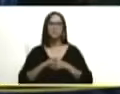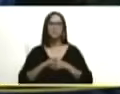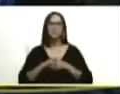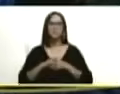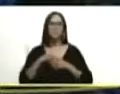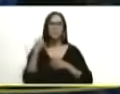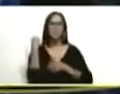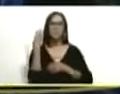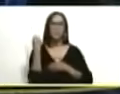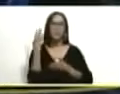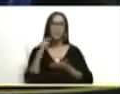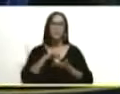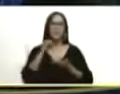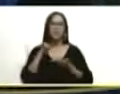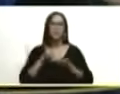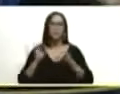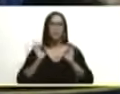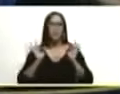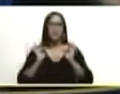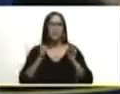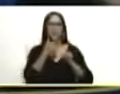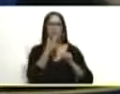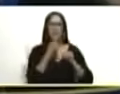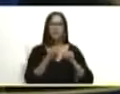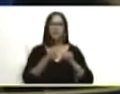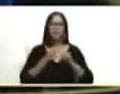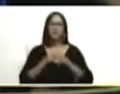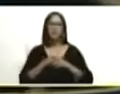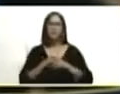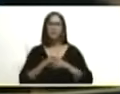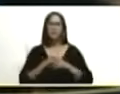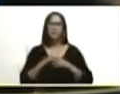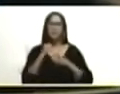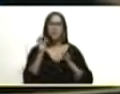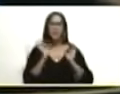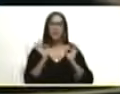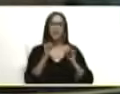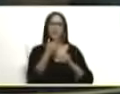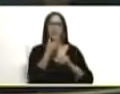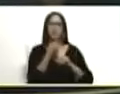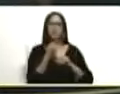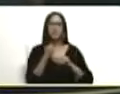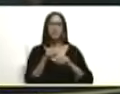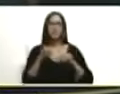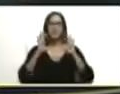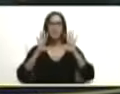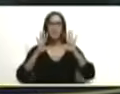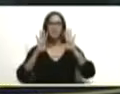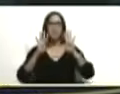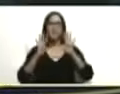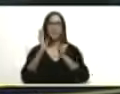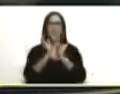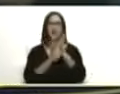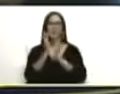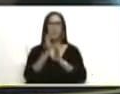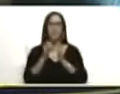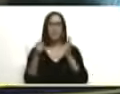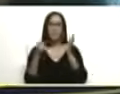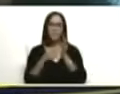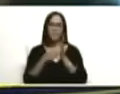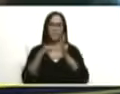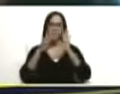asamblea, nada fácil. En Naguanagua. Esta asamblea, nada fácil, fue el 19 de abril de